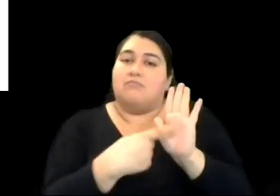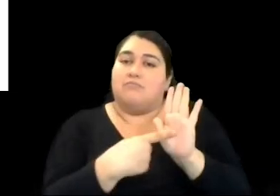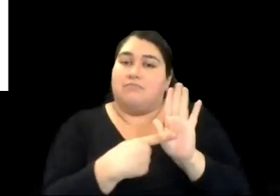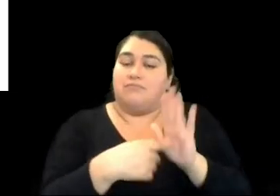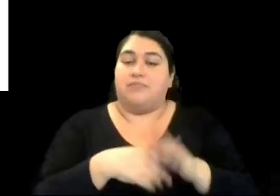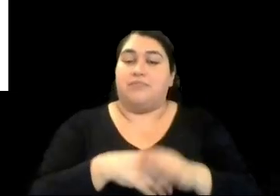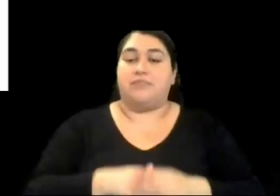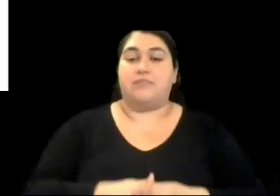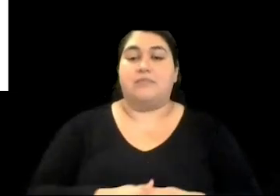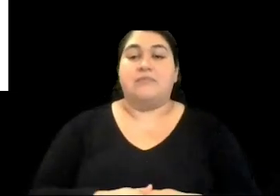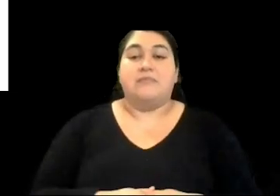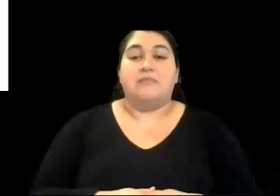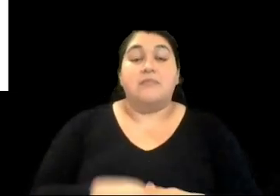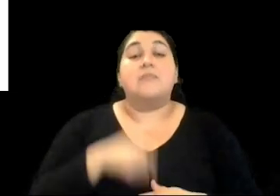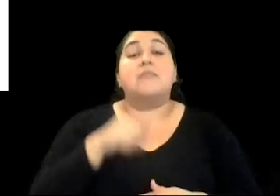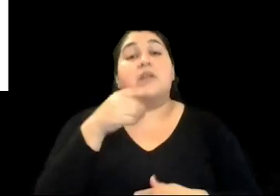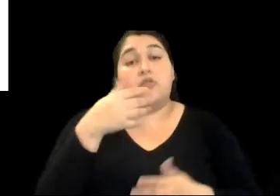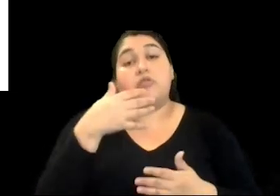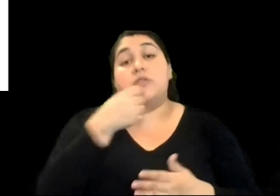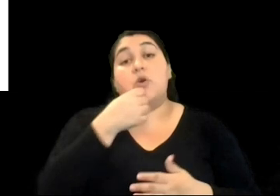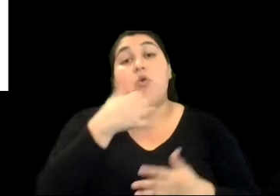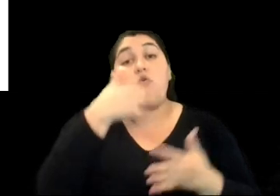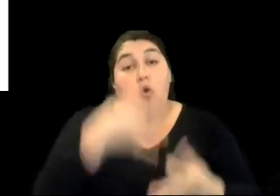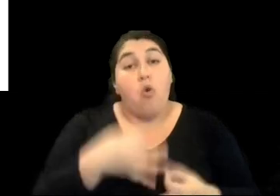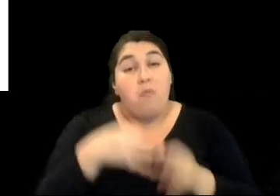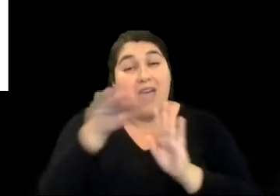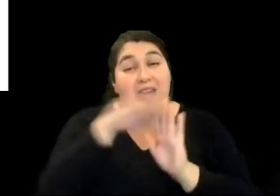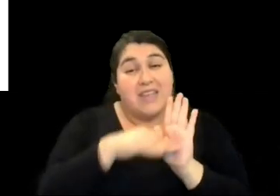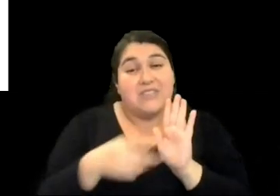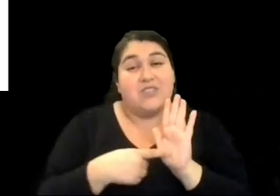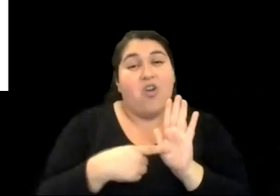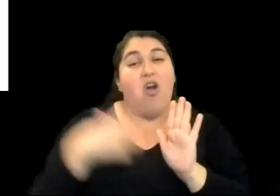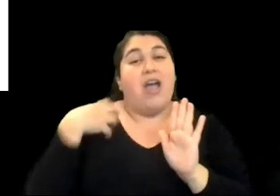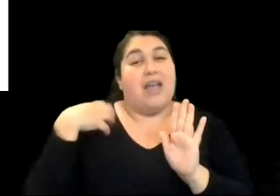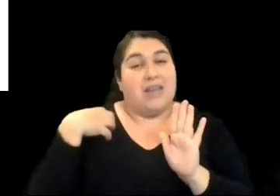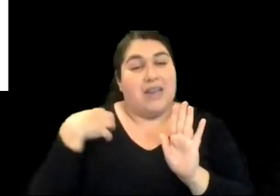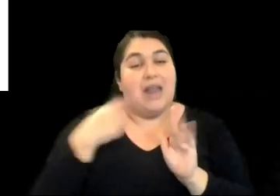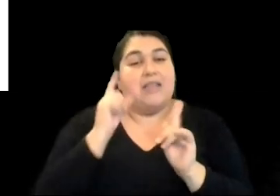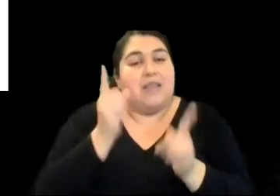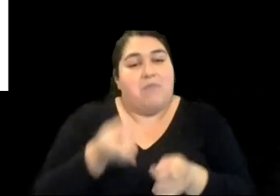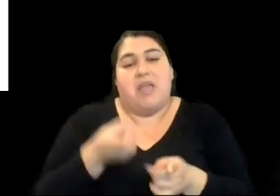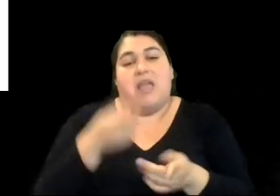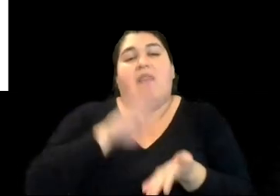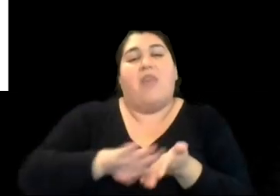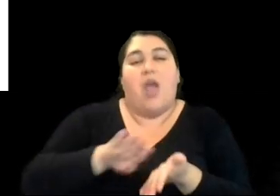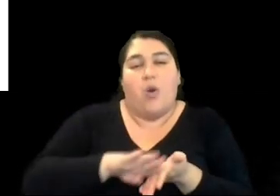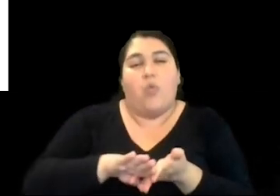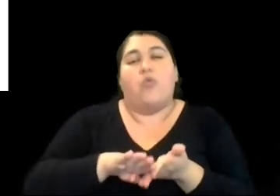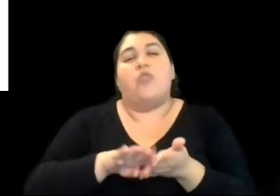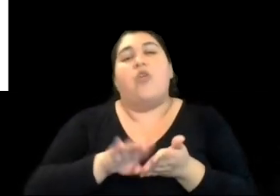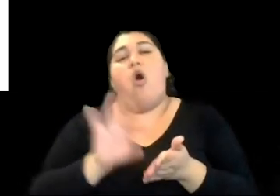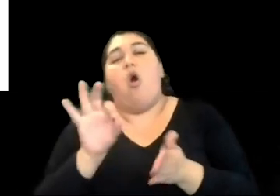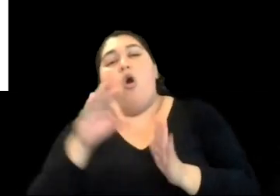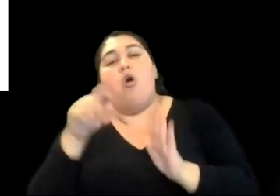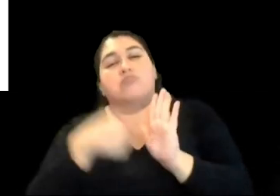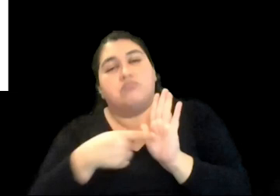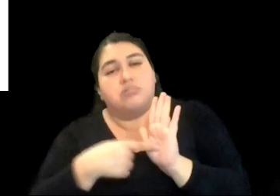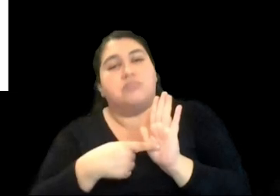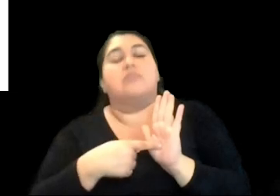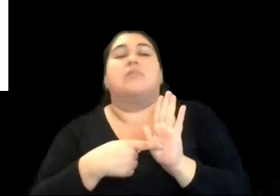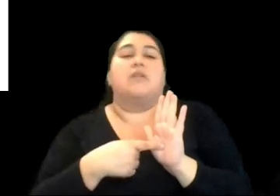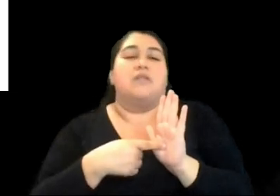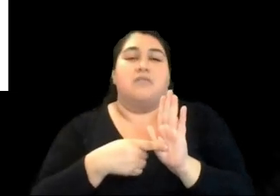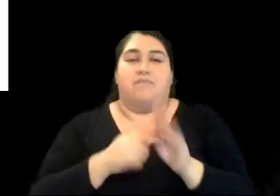Y estas, si cumple con ese requisito, podrá ser deuda general o podrá ser también alguna deuda o alguna obligación que esté en discusión